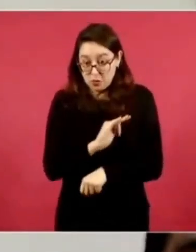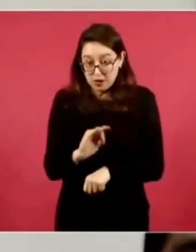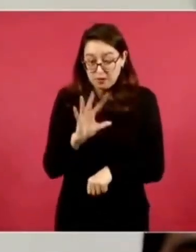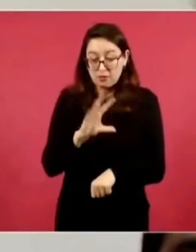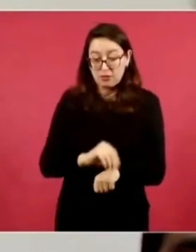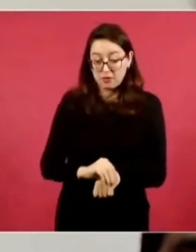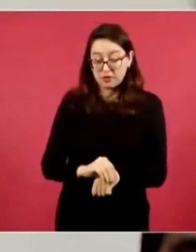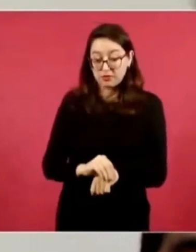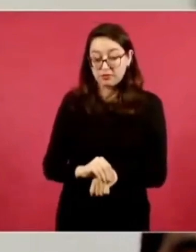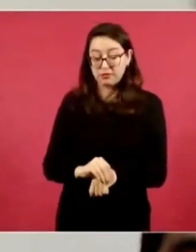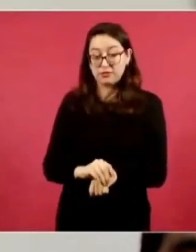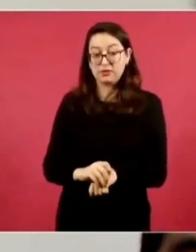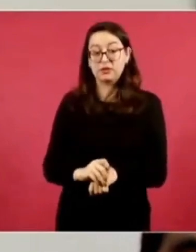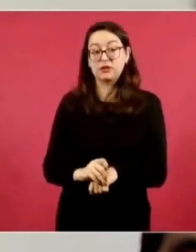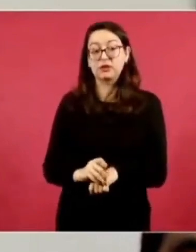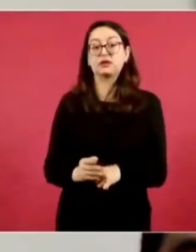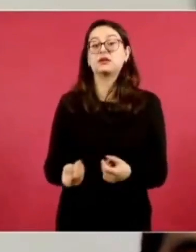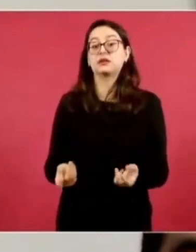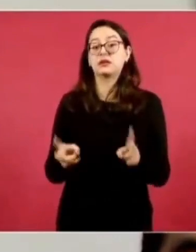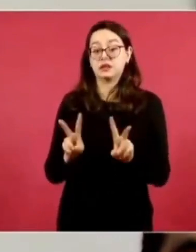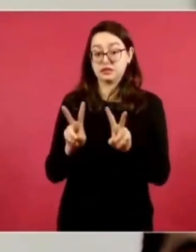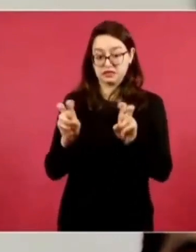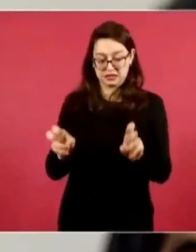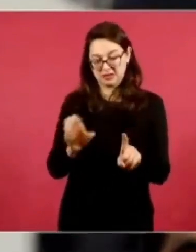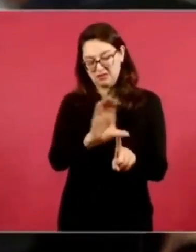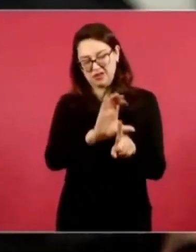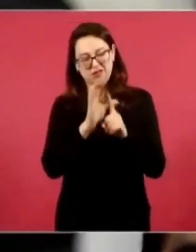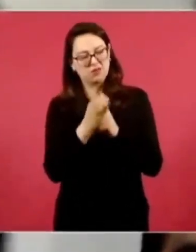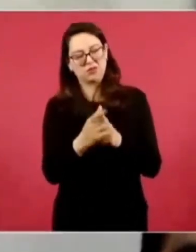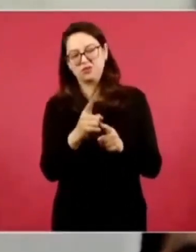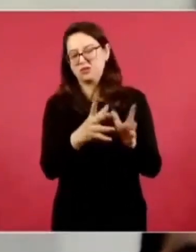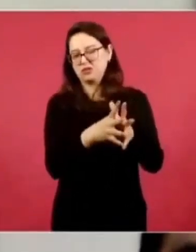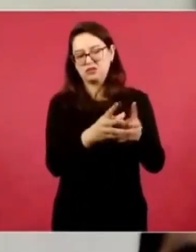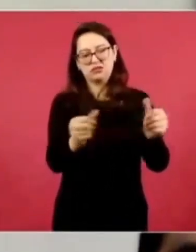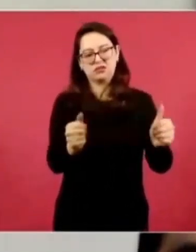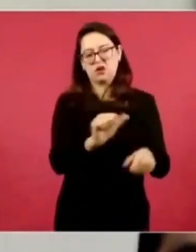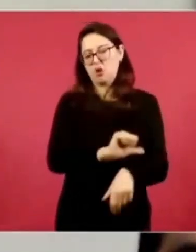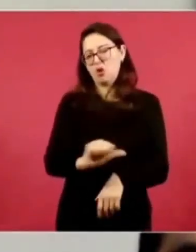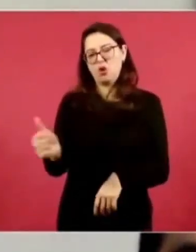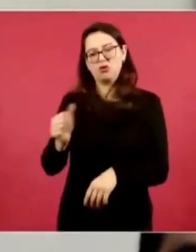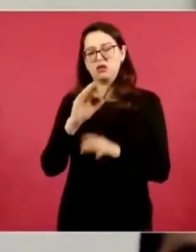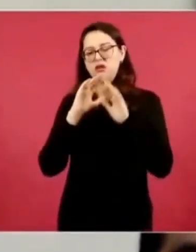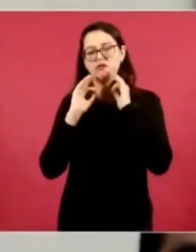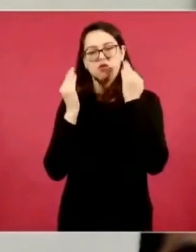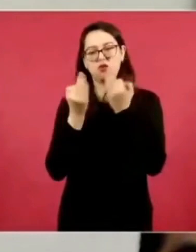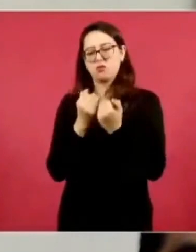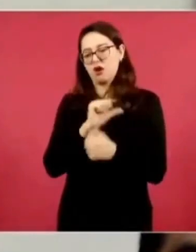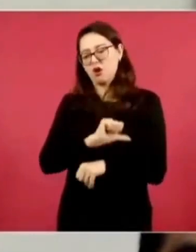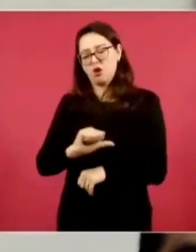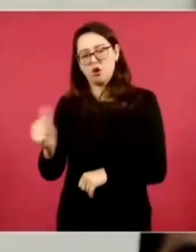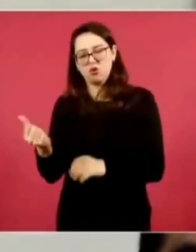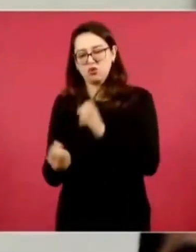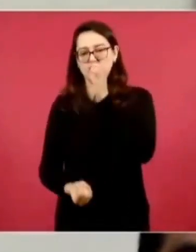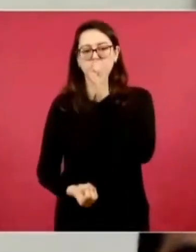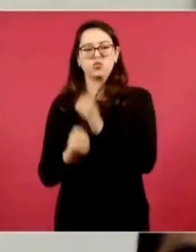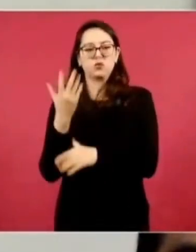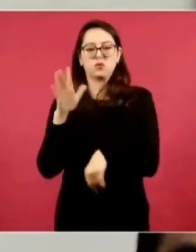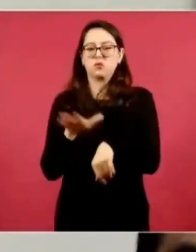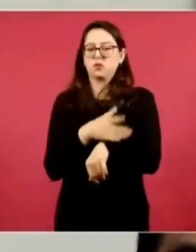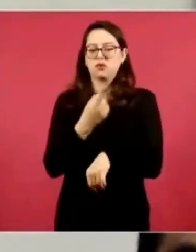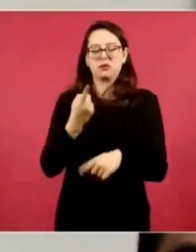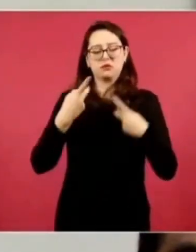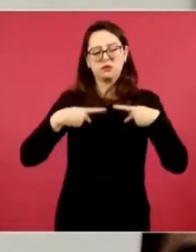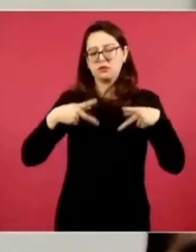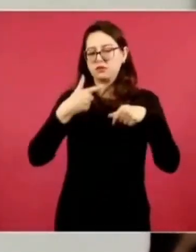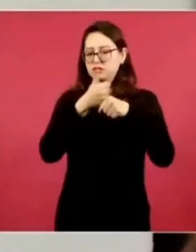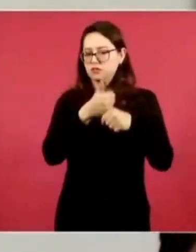¿por qué no analiza el tema de desaparecer el mecanismo y que usted cree uno a conciencia por víctimas?